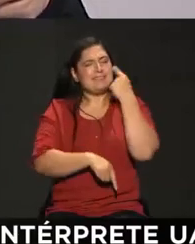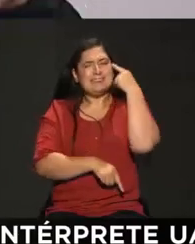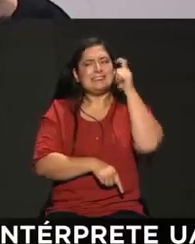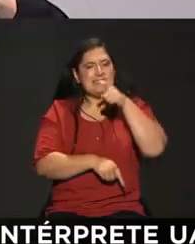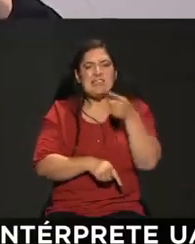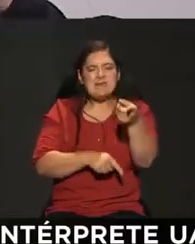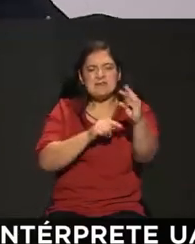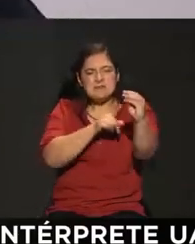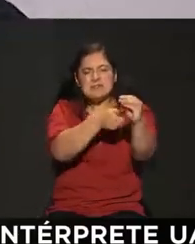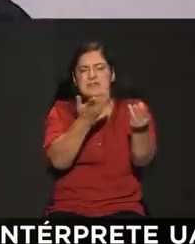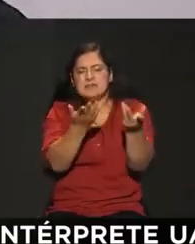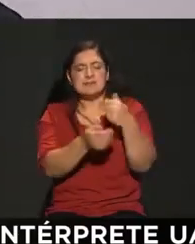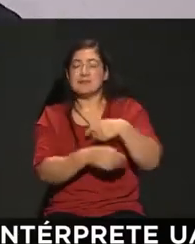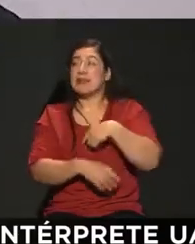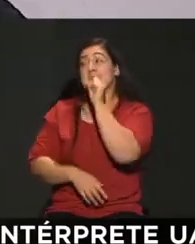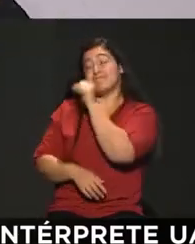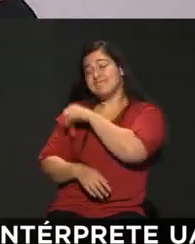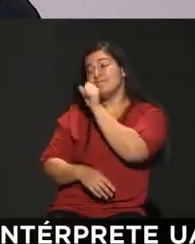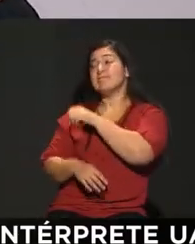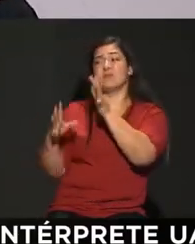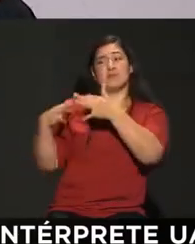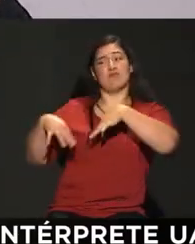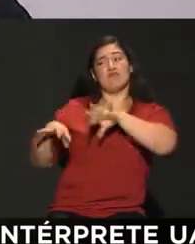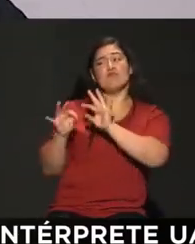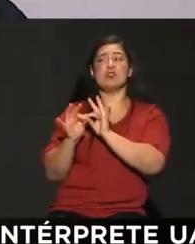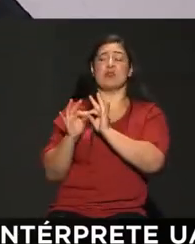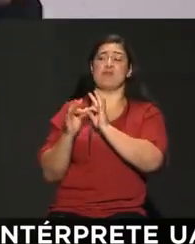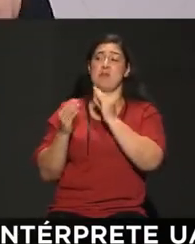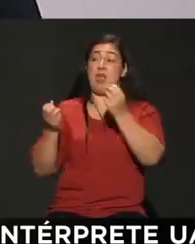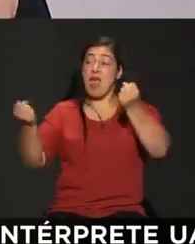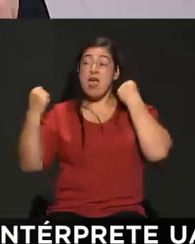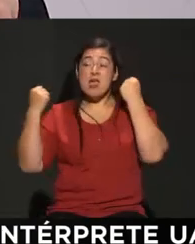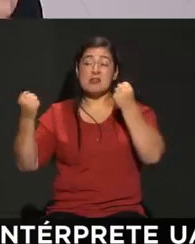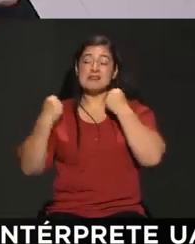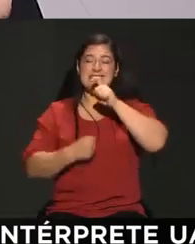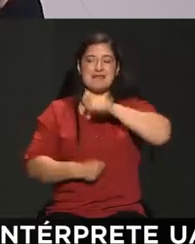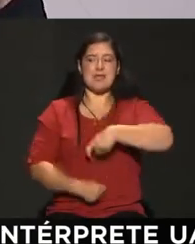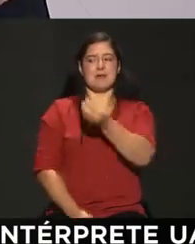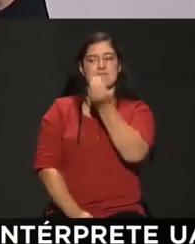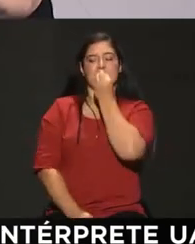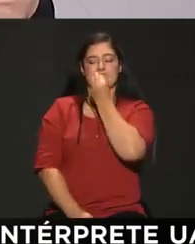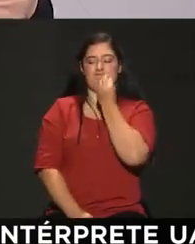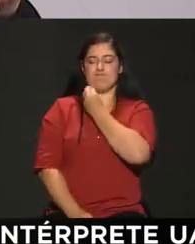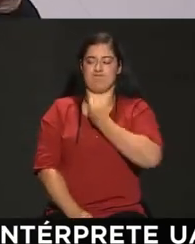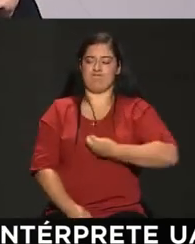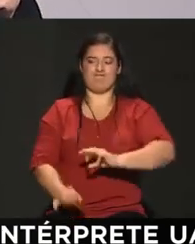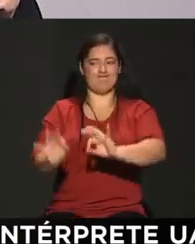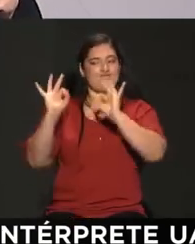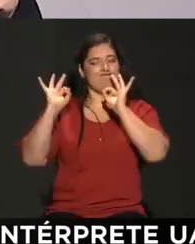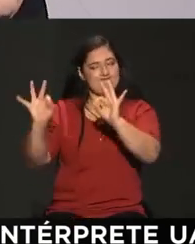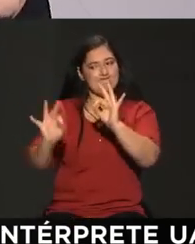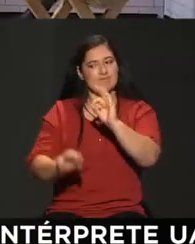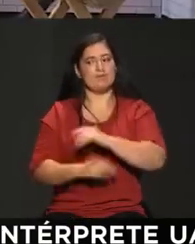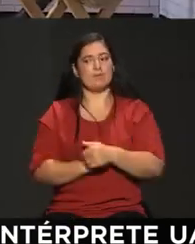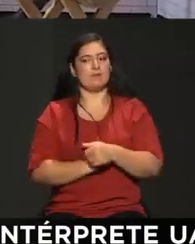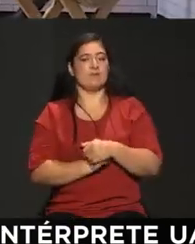Anita, ¿qué nos trae? Muy importante acompañar el ejercicio con una buena alimentación. Sí,